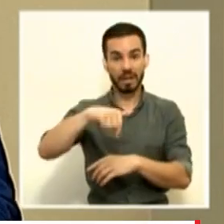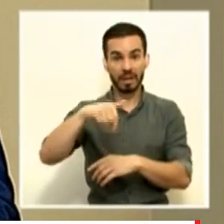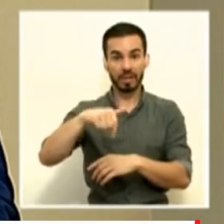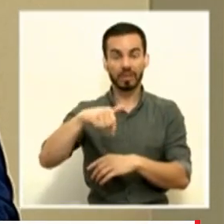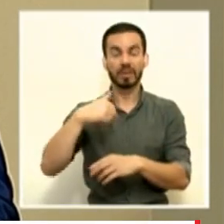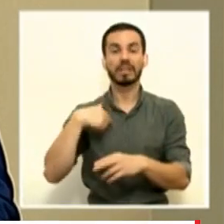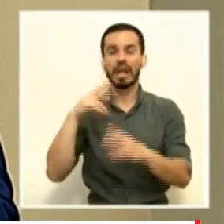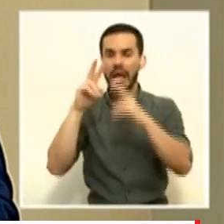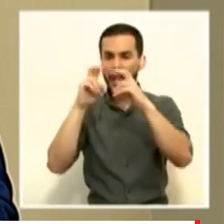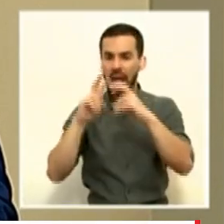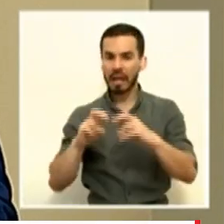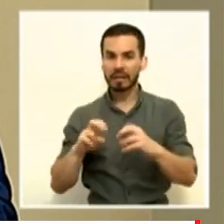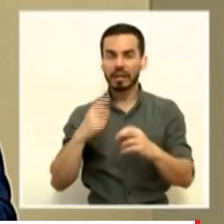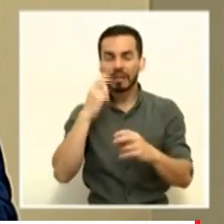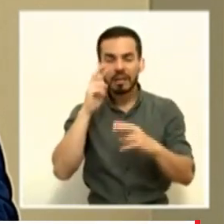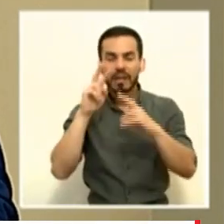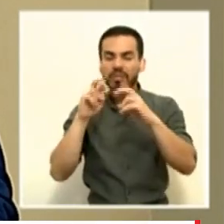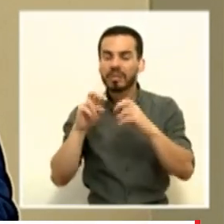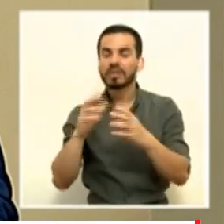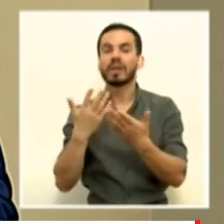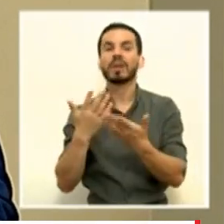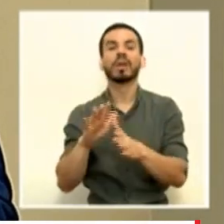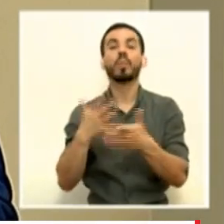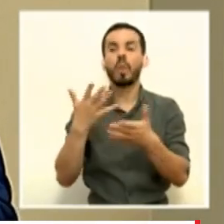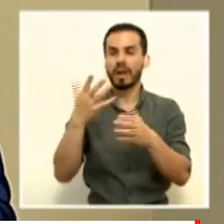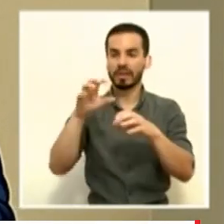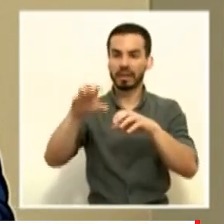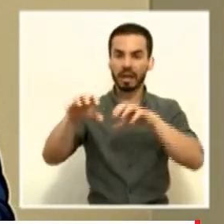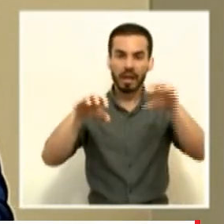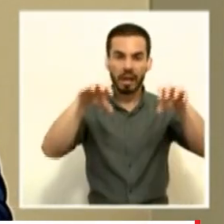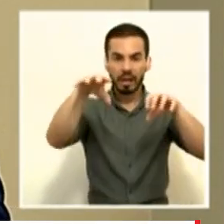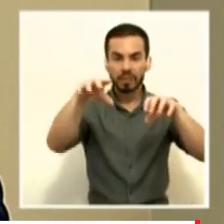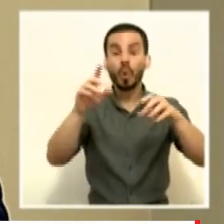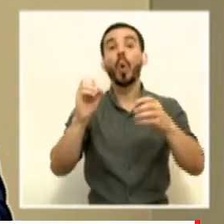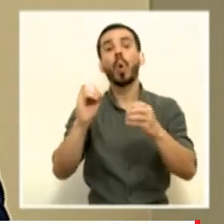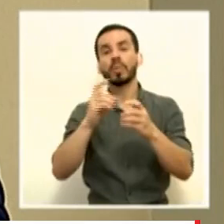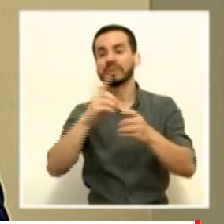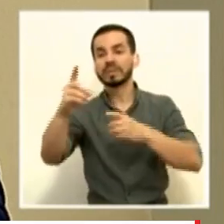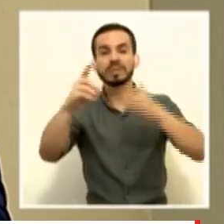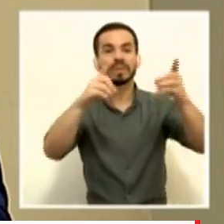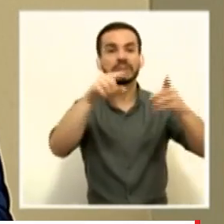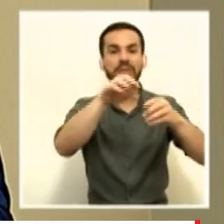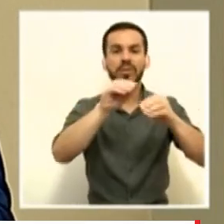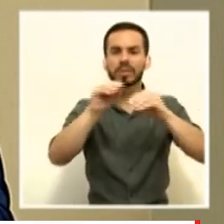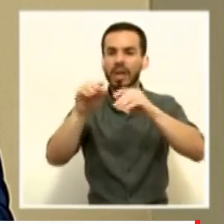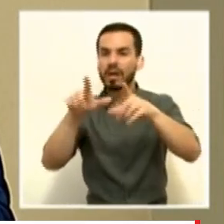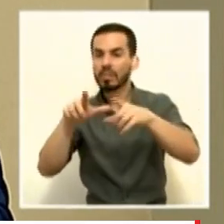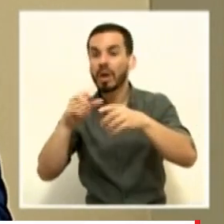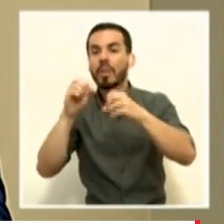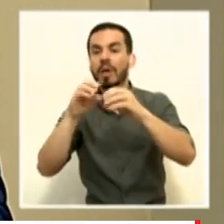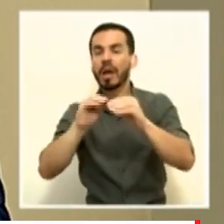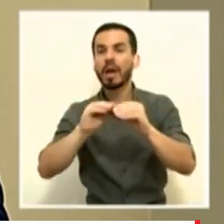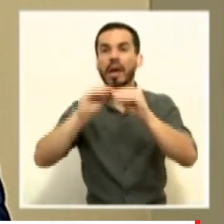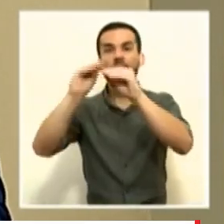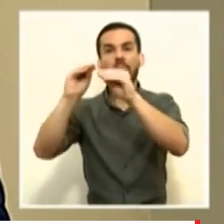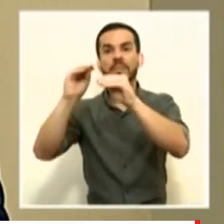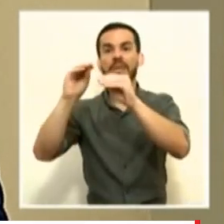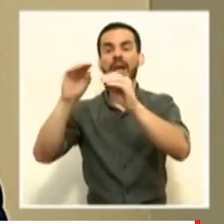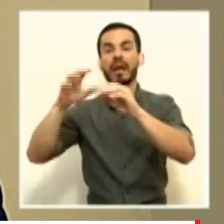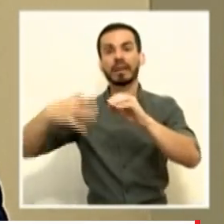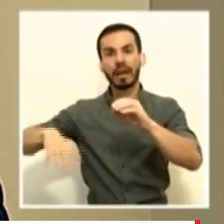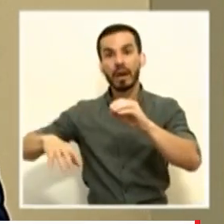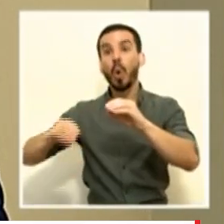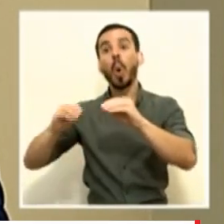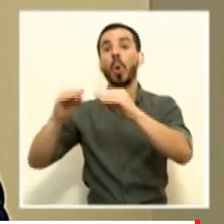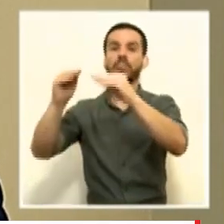donde hacemos ese análisis de estar viendo qué cantones o qué distritos están en posiciones tanto de pasar a naranja o bien